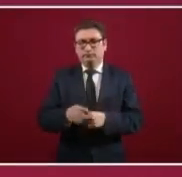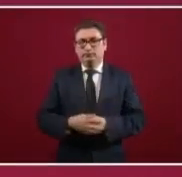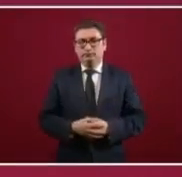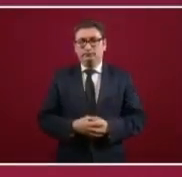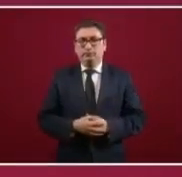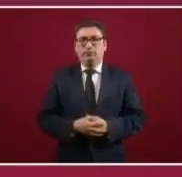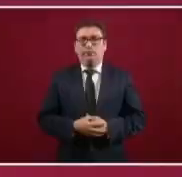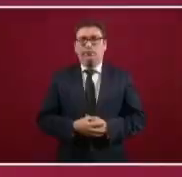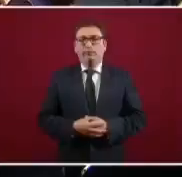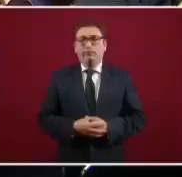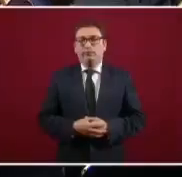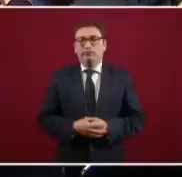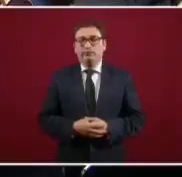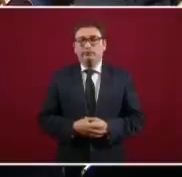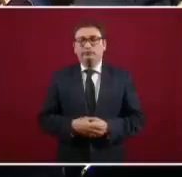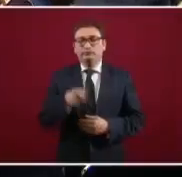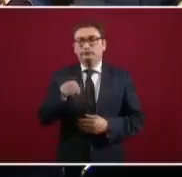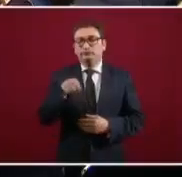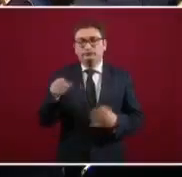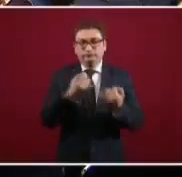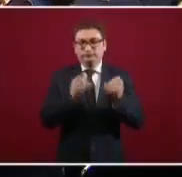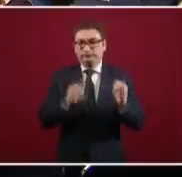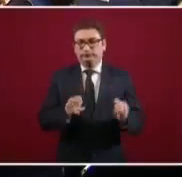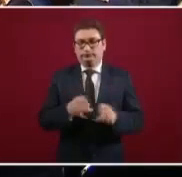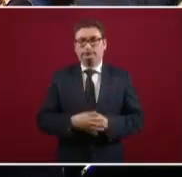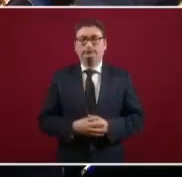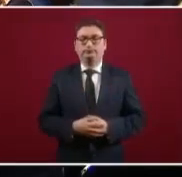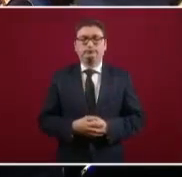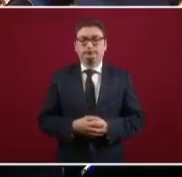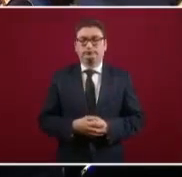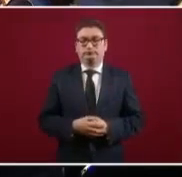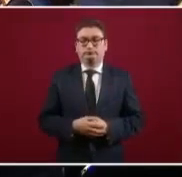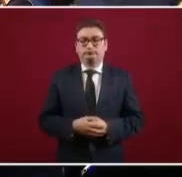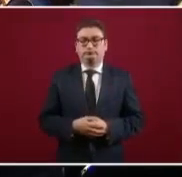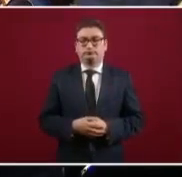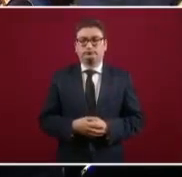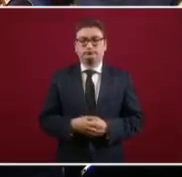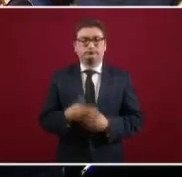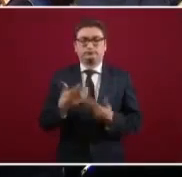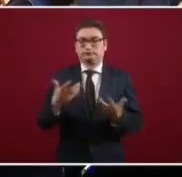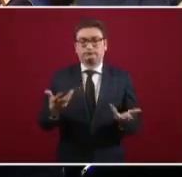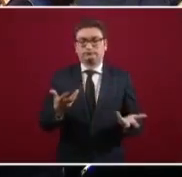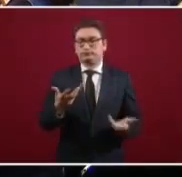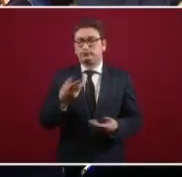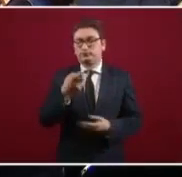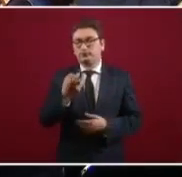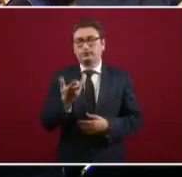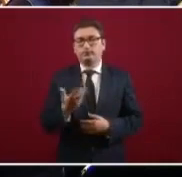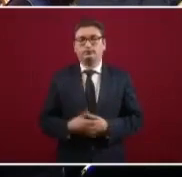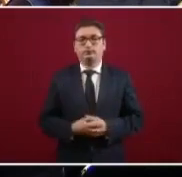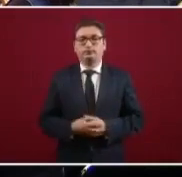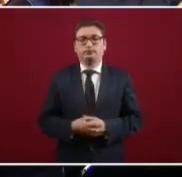y autónomas si entonces es